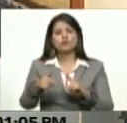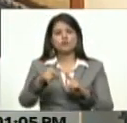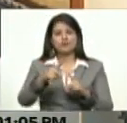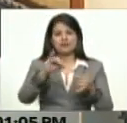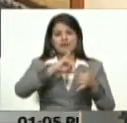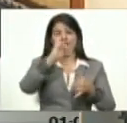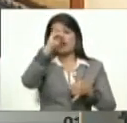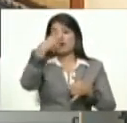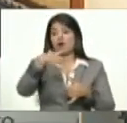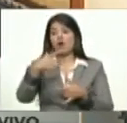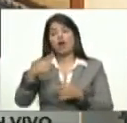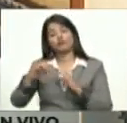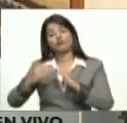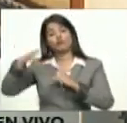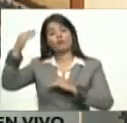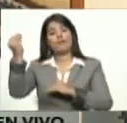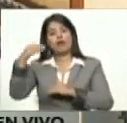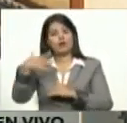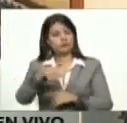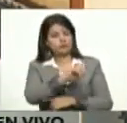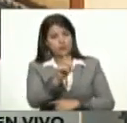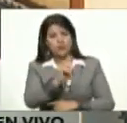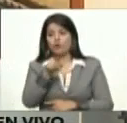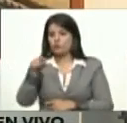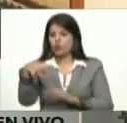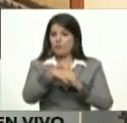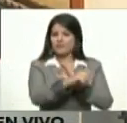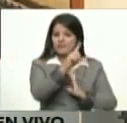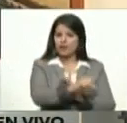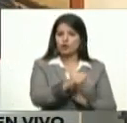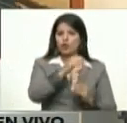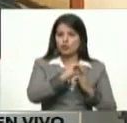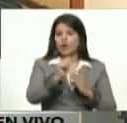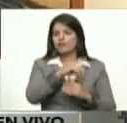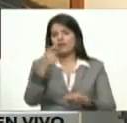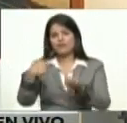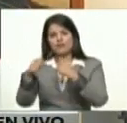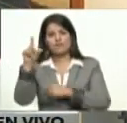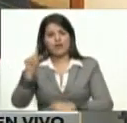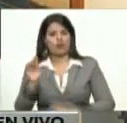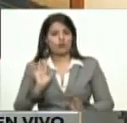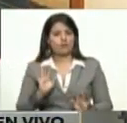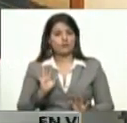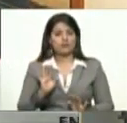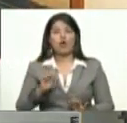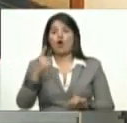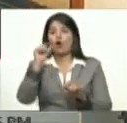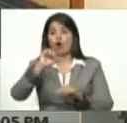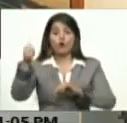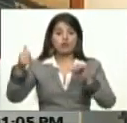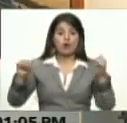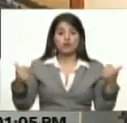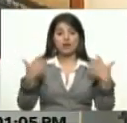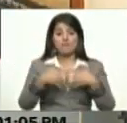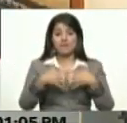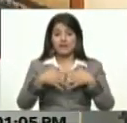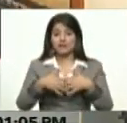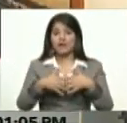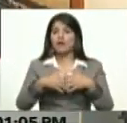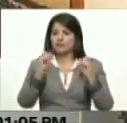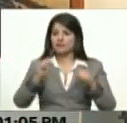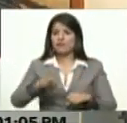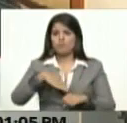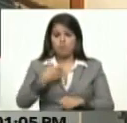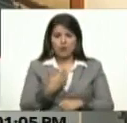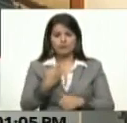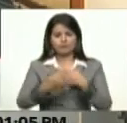le elimina a los grandes contribuyentes también. Otras empresas medianas, pequeñas, podrán seguir haciendo su ajuste